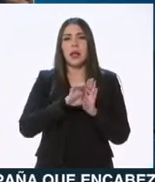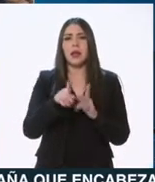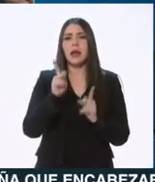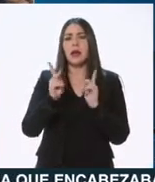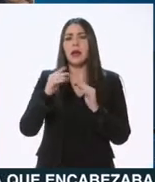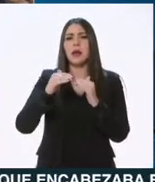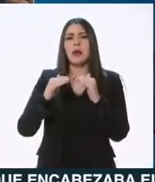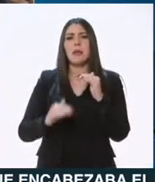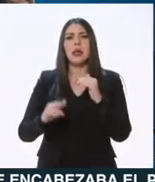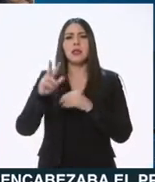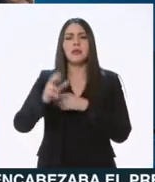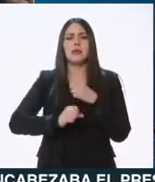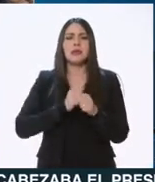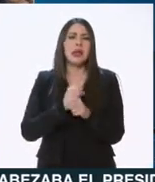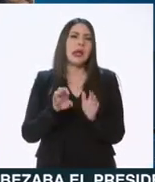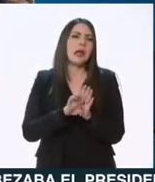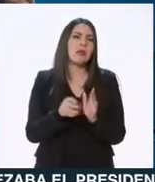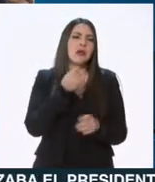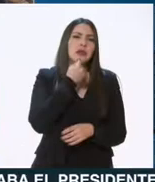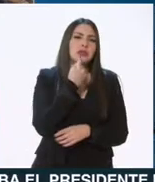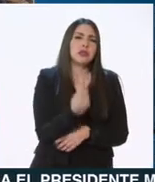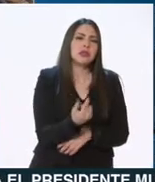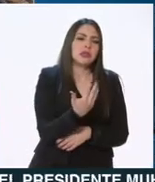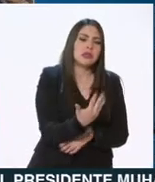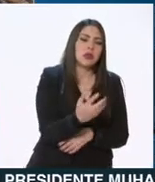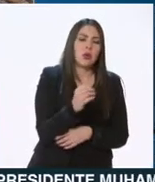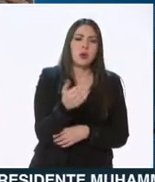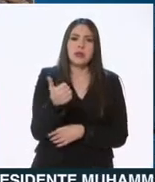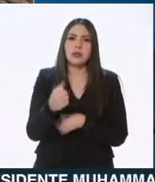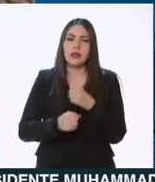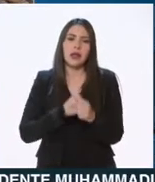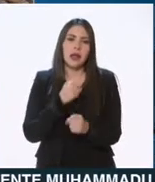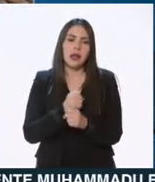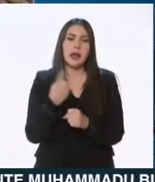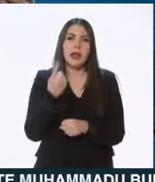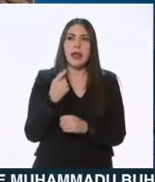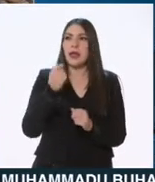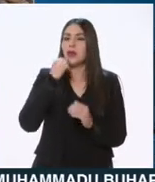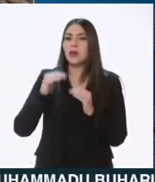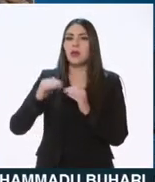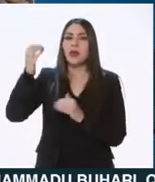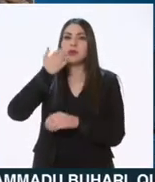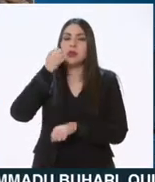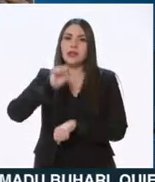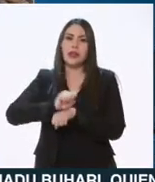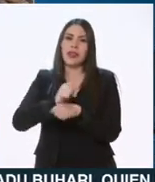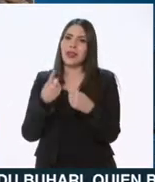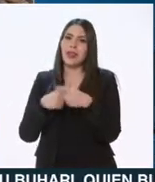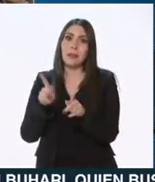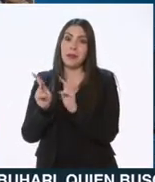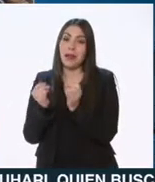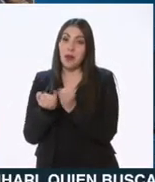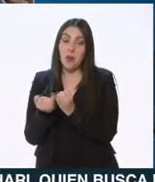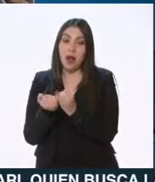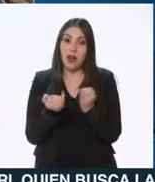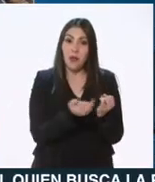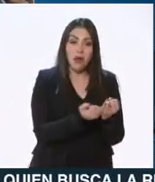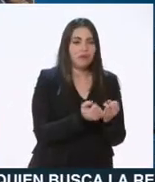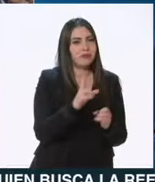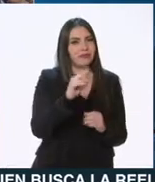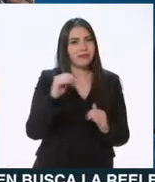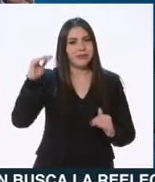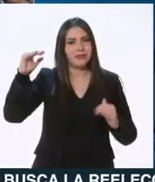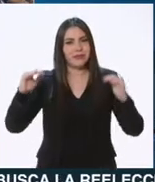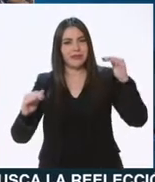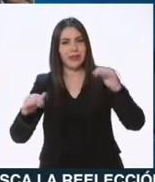edad que tiene 5 o 6 años a con un adolescente que ya está en secundaria. Entonces, número uno, saber qué edad tiene mi